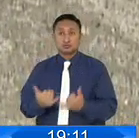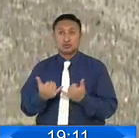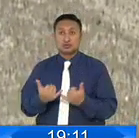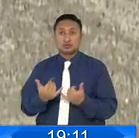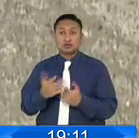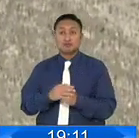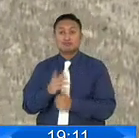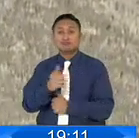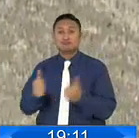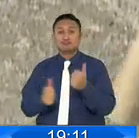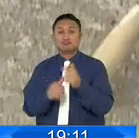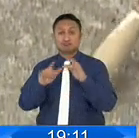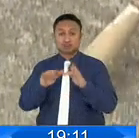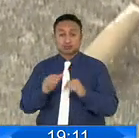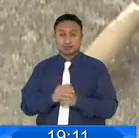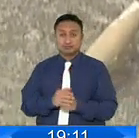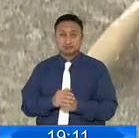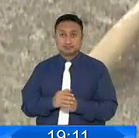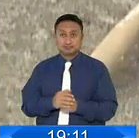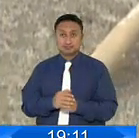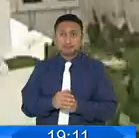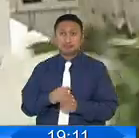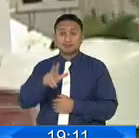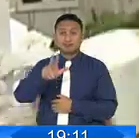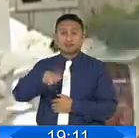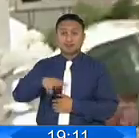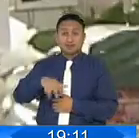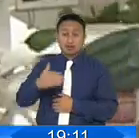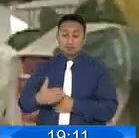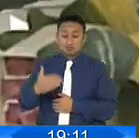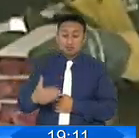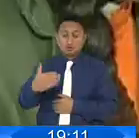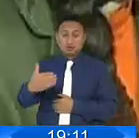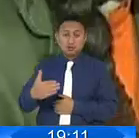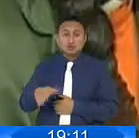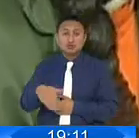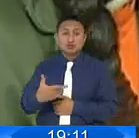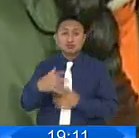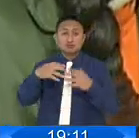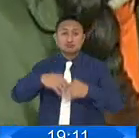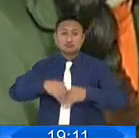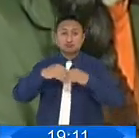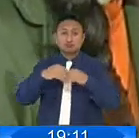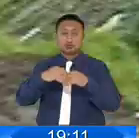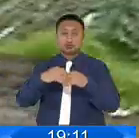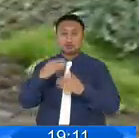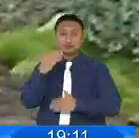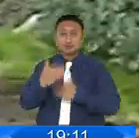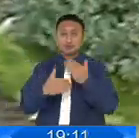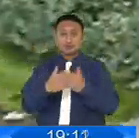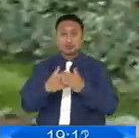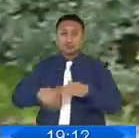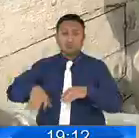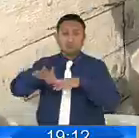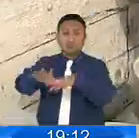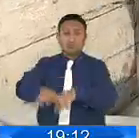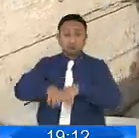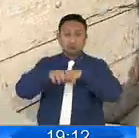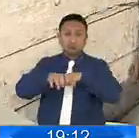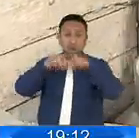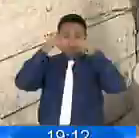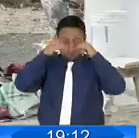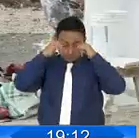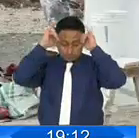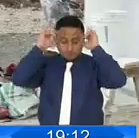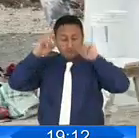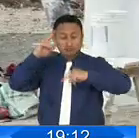de subempleo. El avance en estos tres últimos meses se vería reflejado en la reactivación oportuna a sectores agrícolas, ganaderos